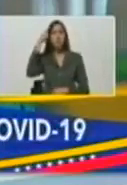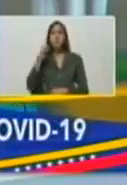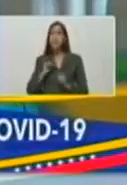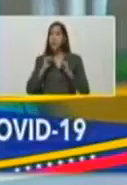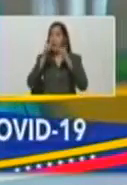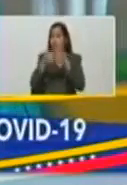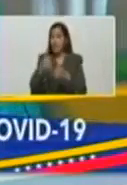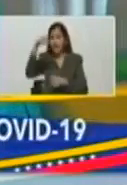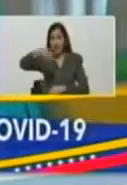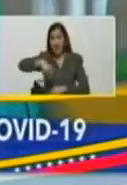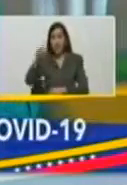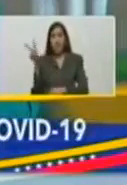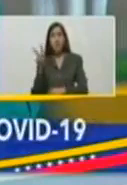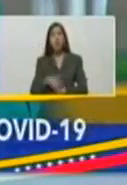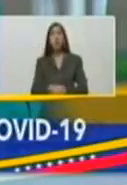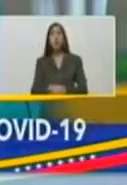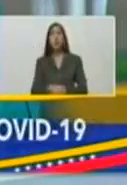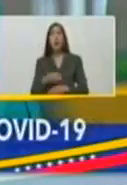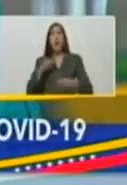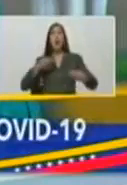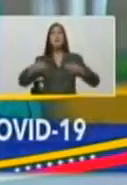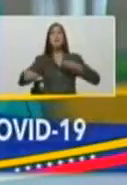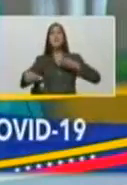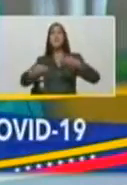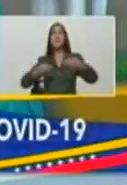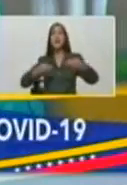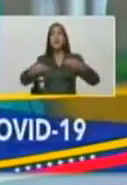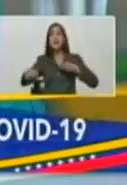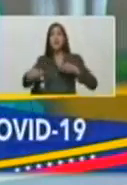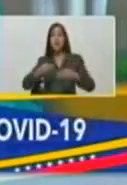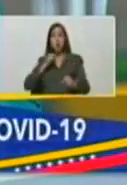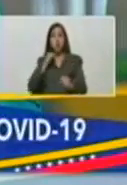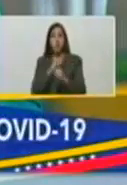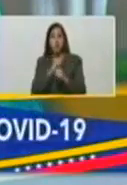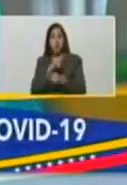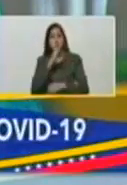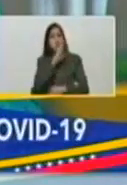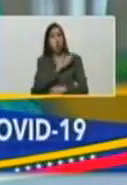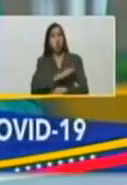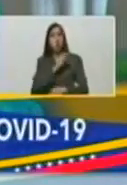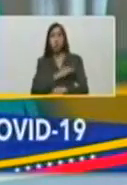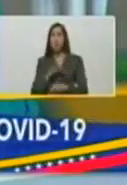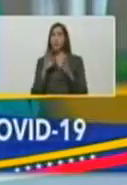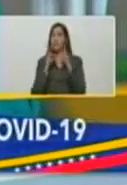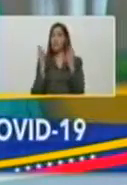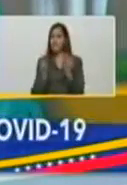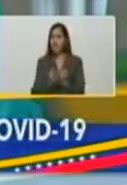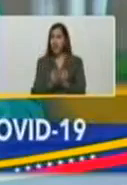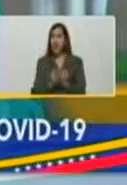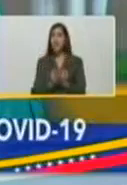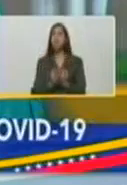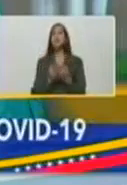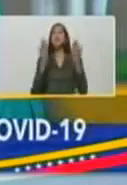arranca en Venezuela la flexibilización laboral, social, familiar de las